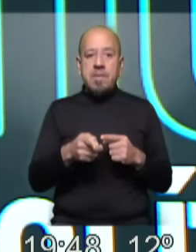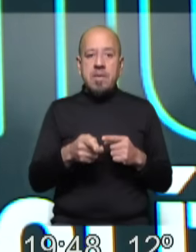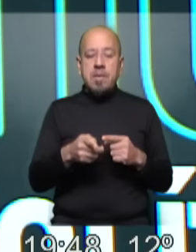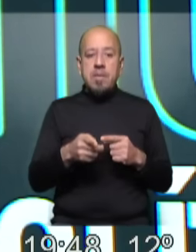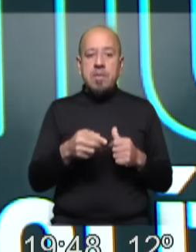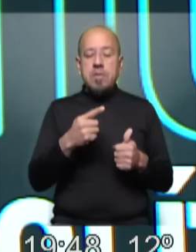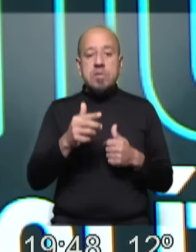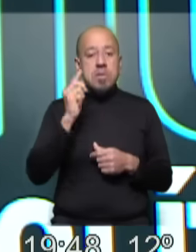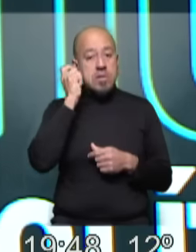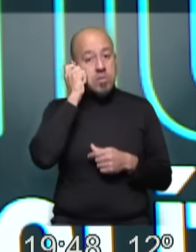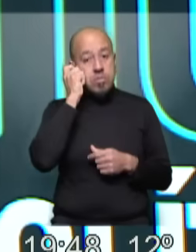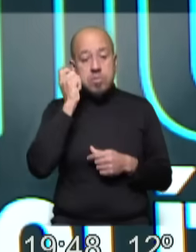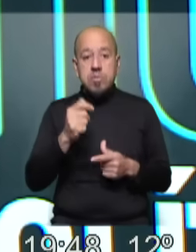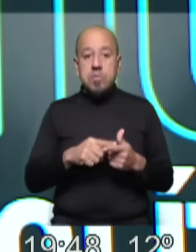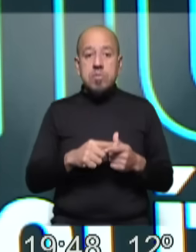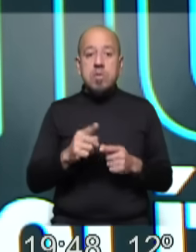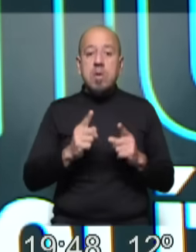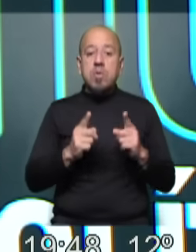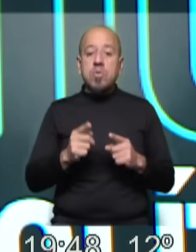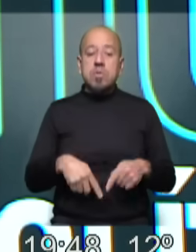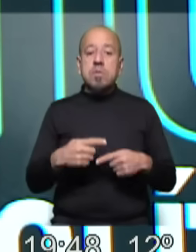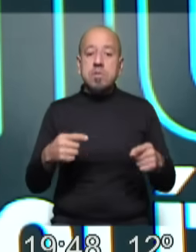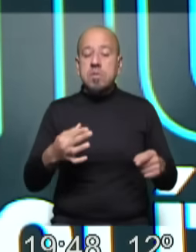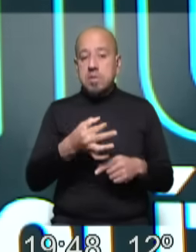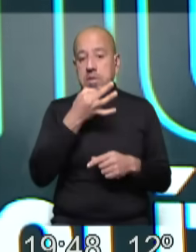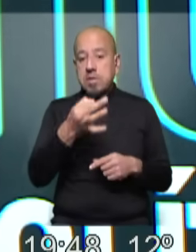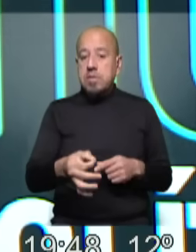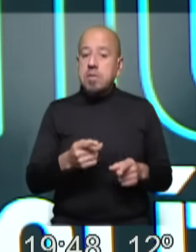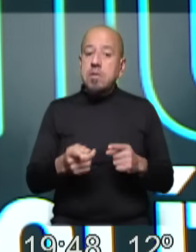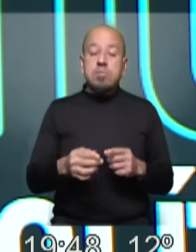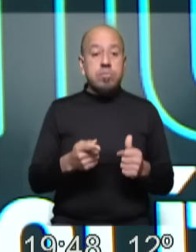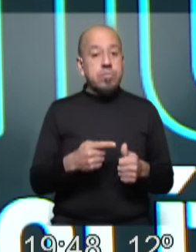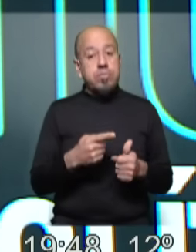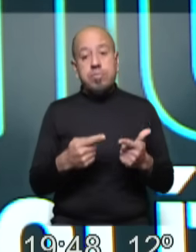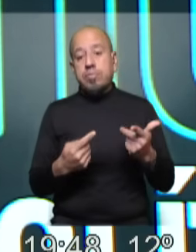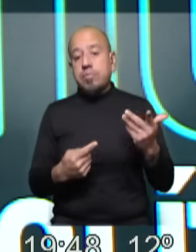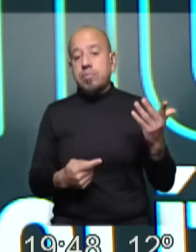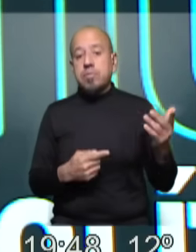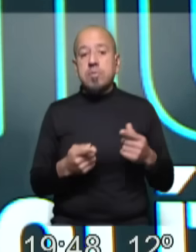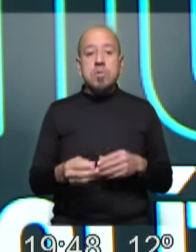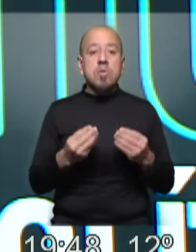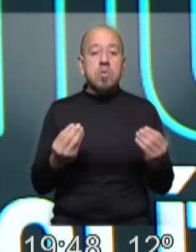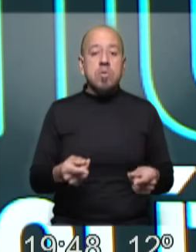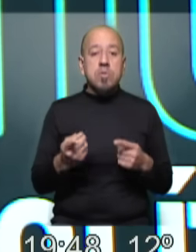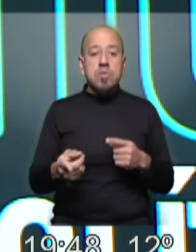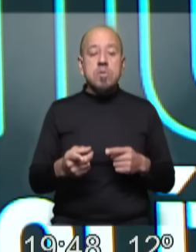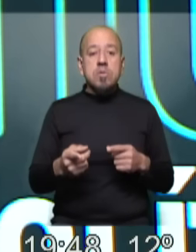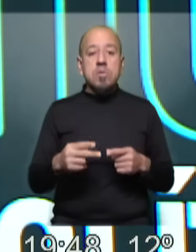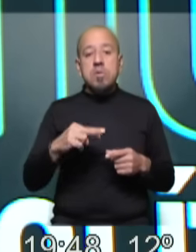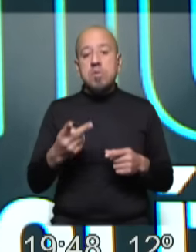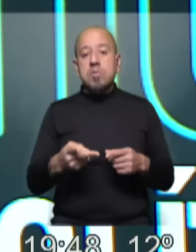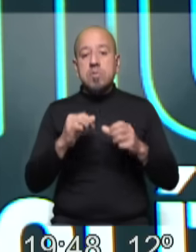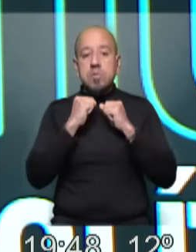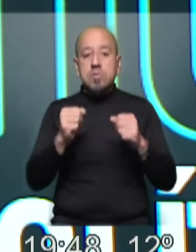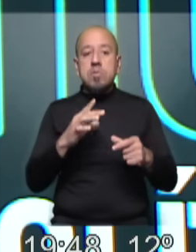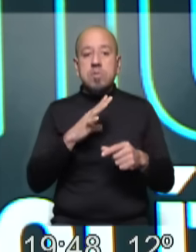el audio no es decir o en alguno de los audios que están circulando es decir este bueno eh de cómo se refiere al subsecretario es decir